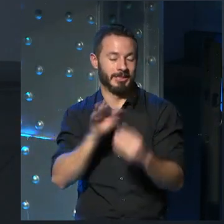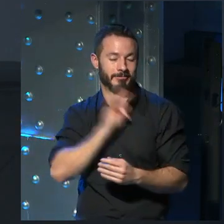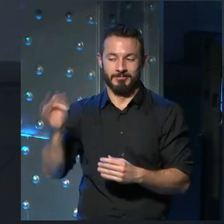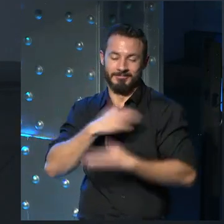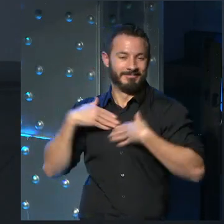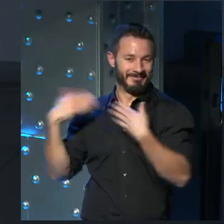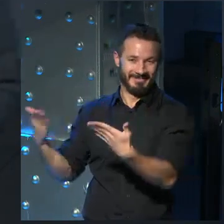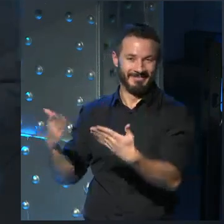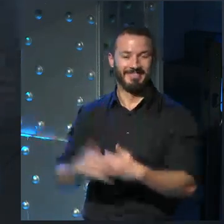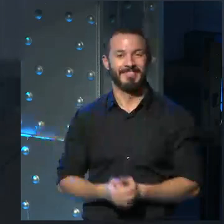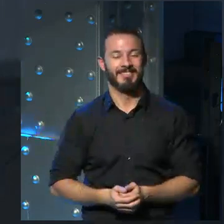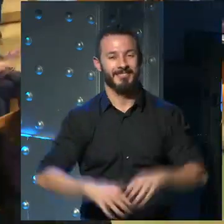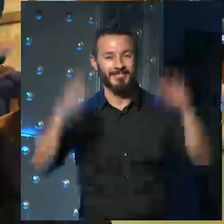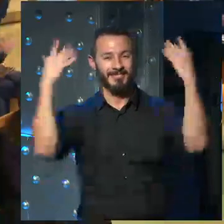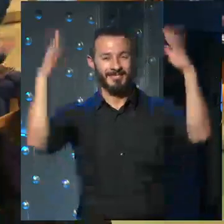quiera.